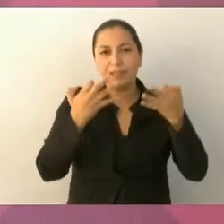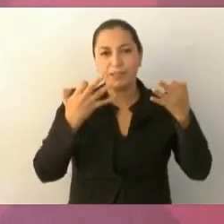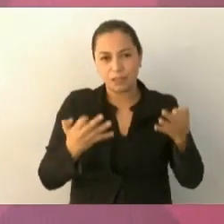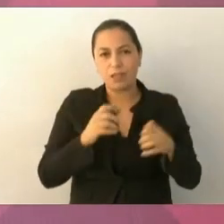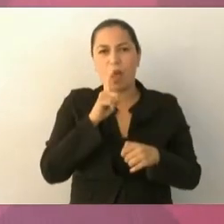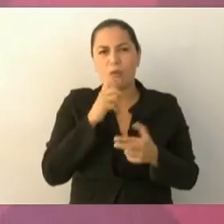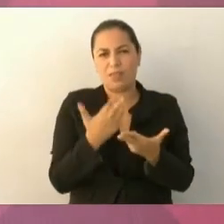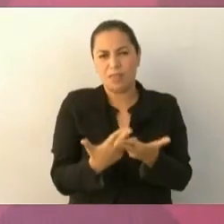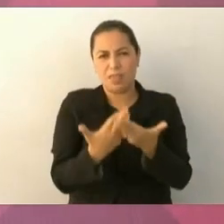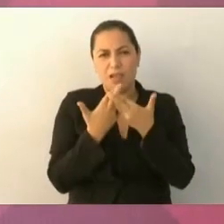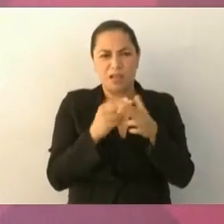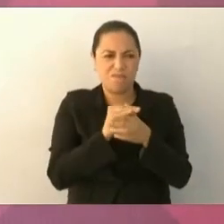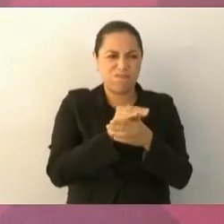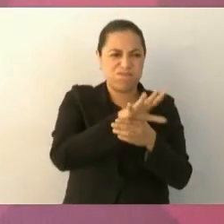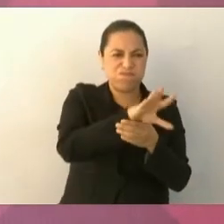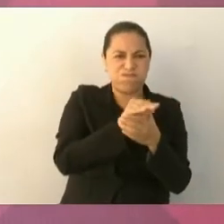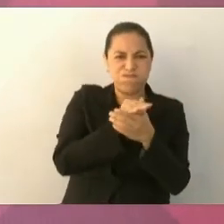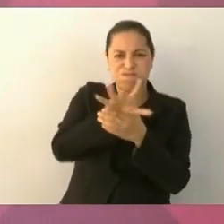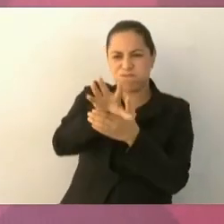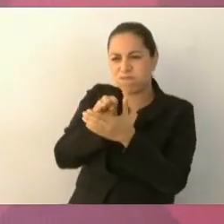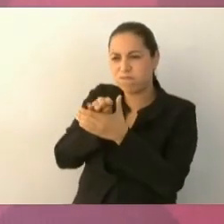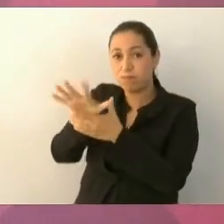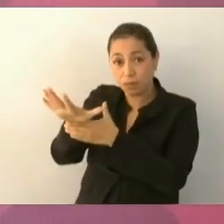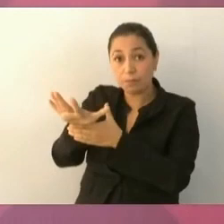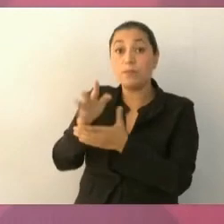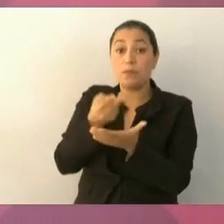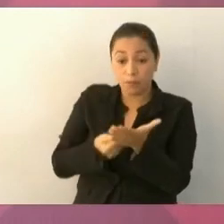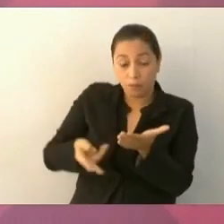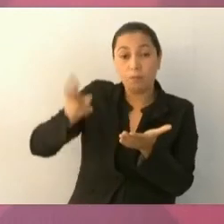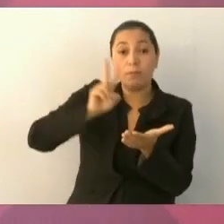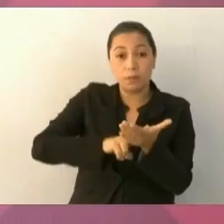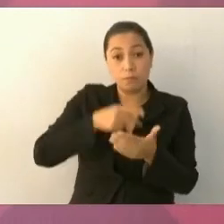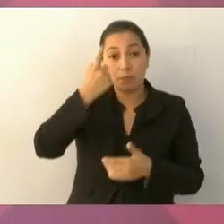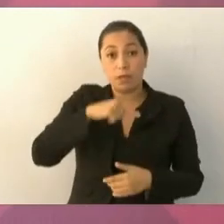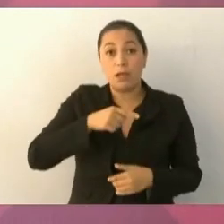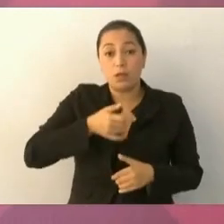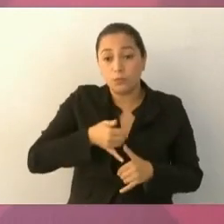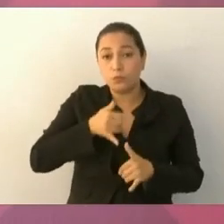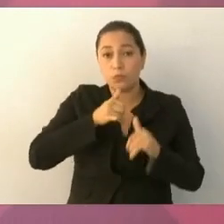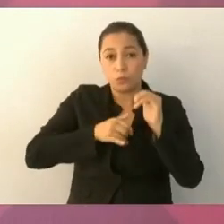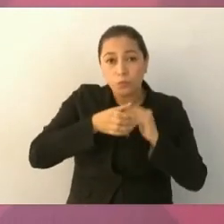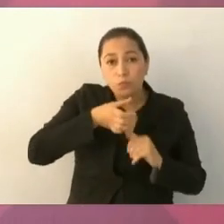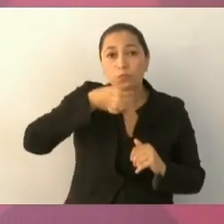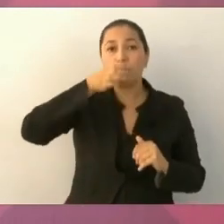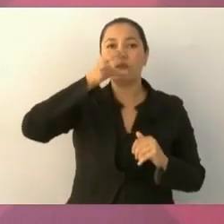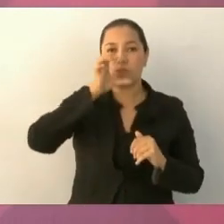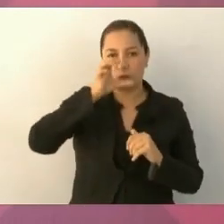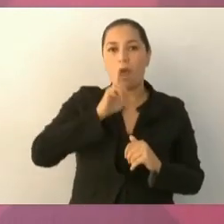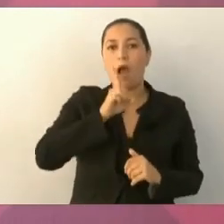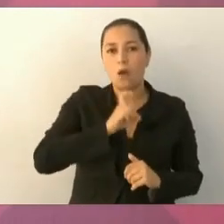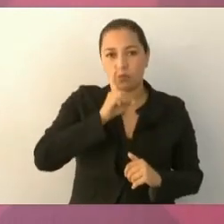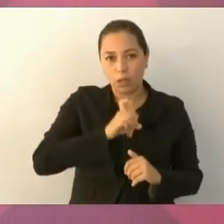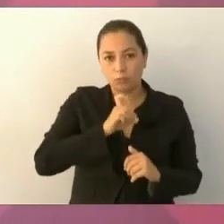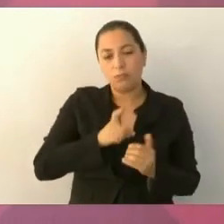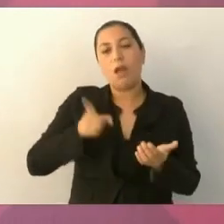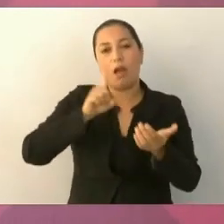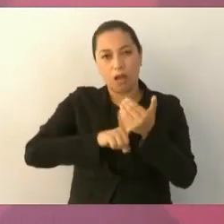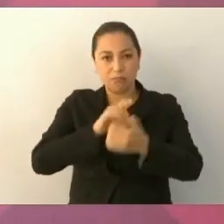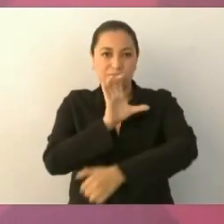agua para consumo humano, va a generar energía eléctrica.